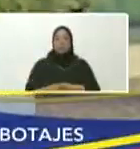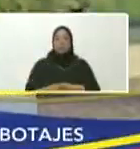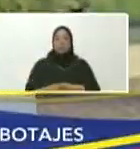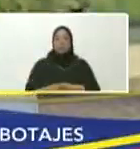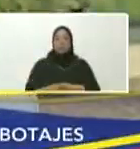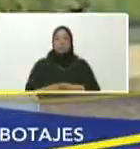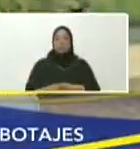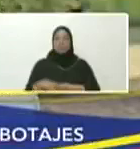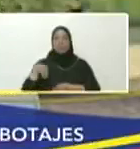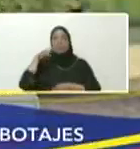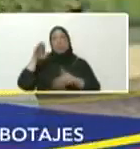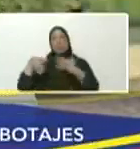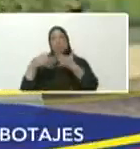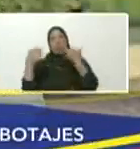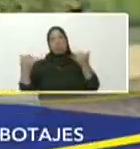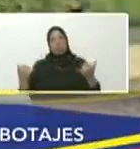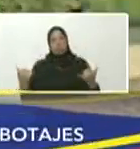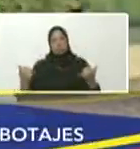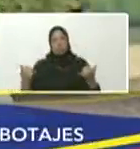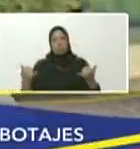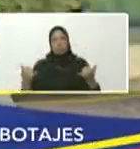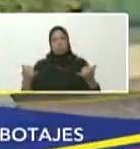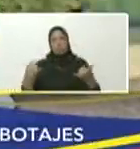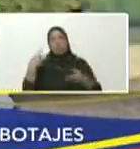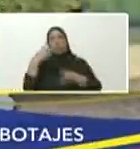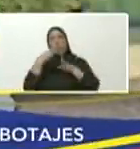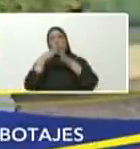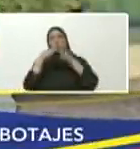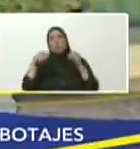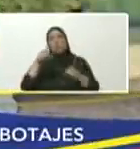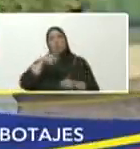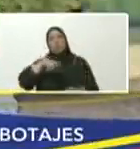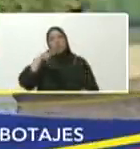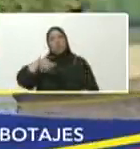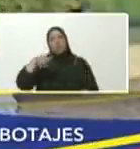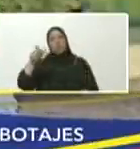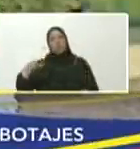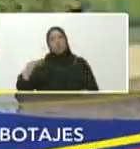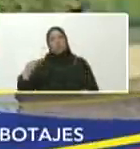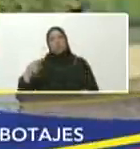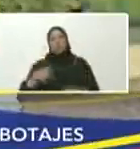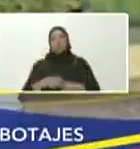iremos por ello empeñaremos todo nuestro esfuerzo todo nuestro trabajo